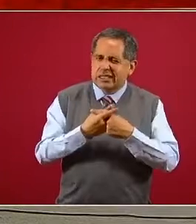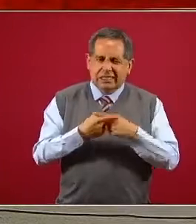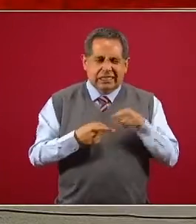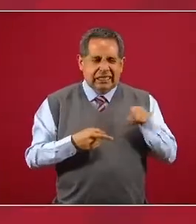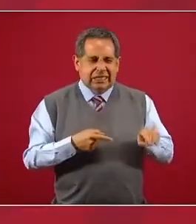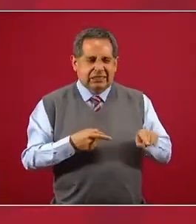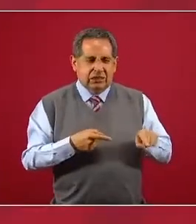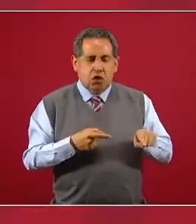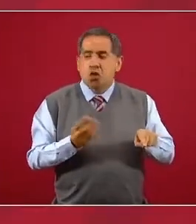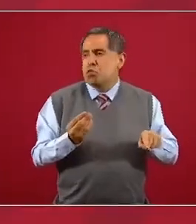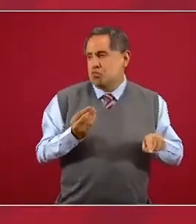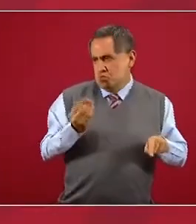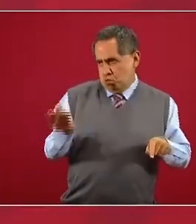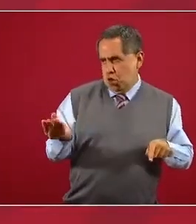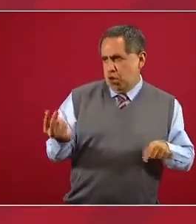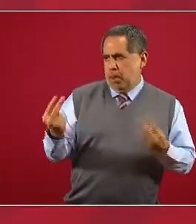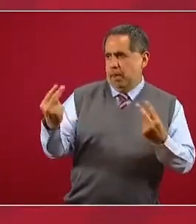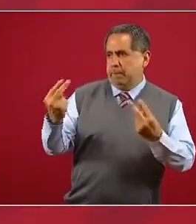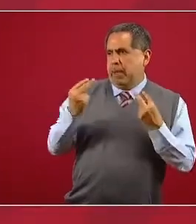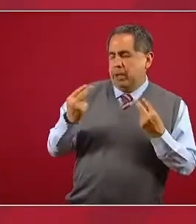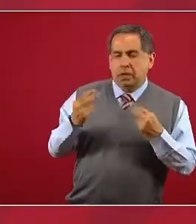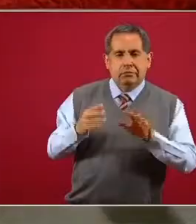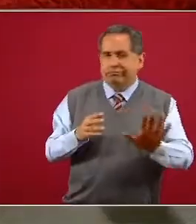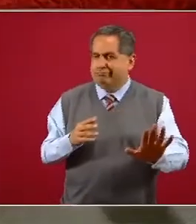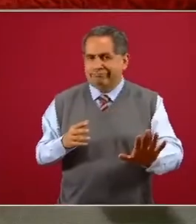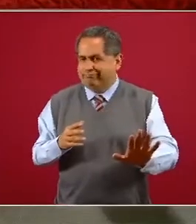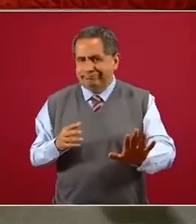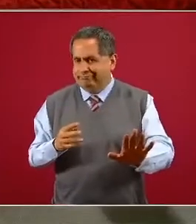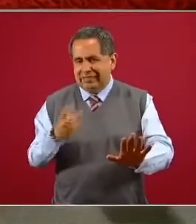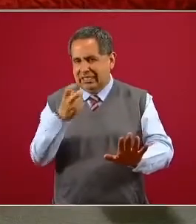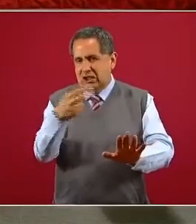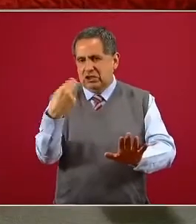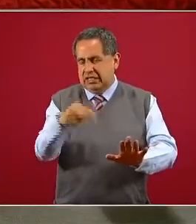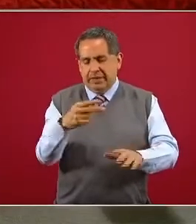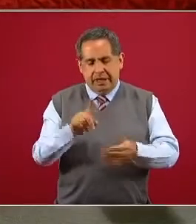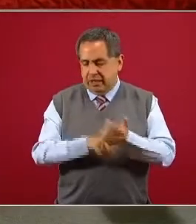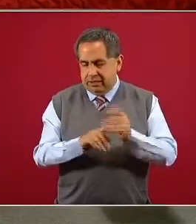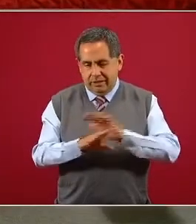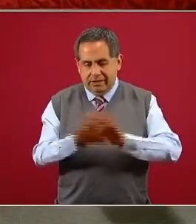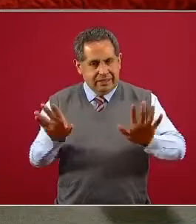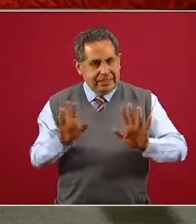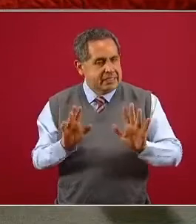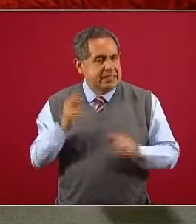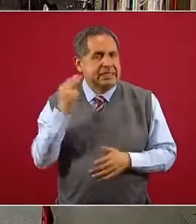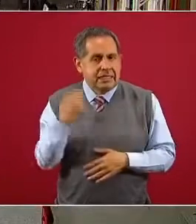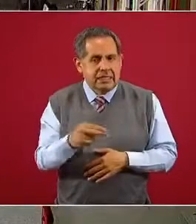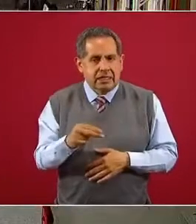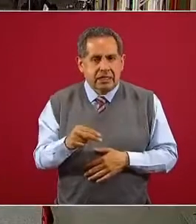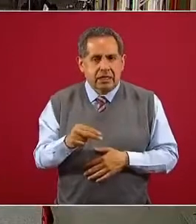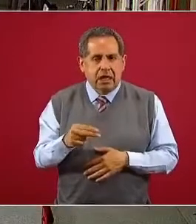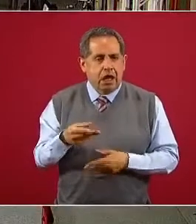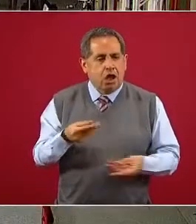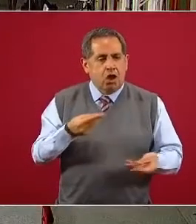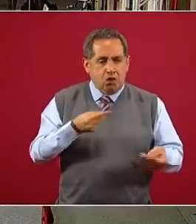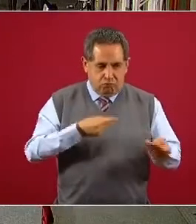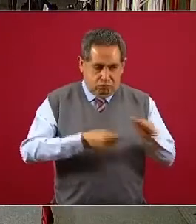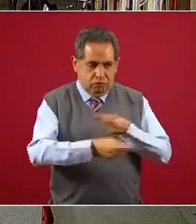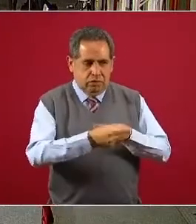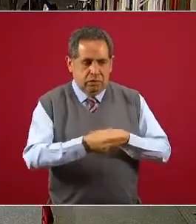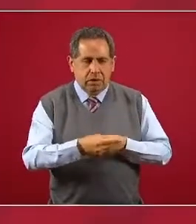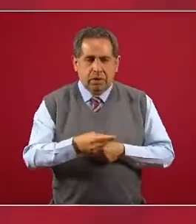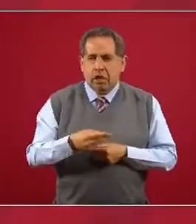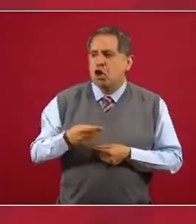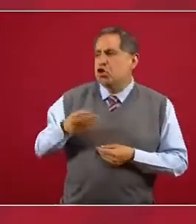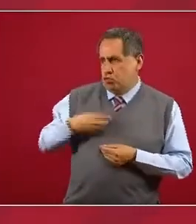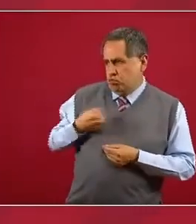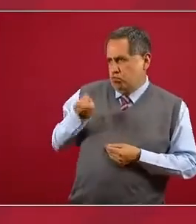Y esto se conoce internacionalmente como un mecanismo de compensar la percepción